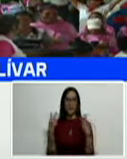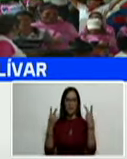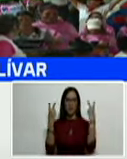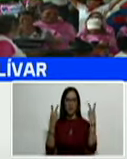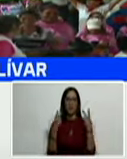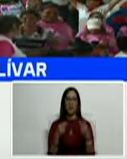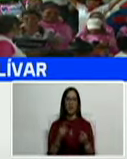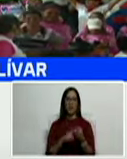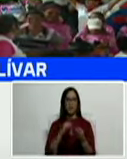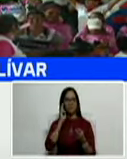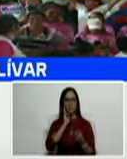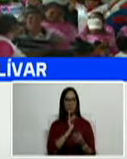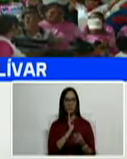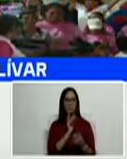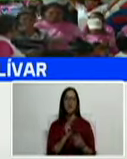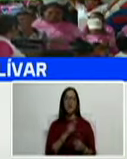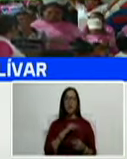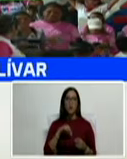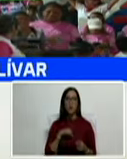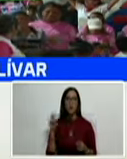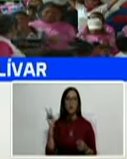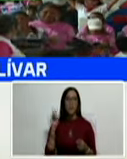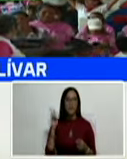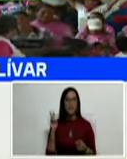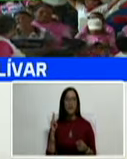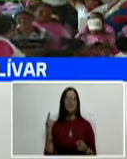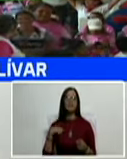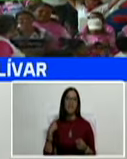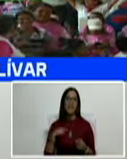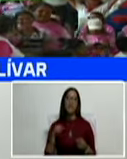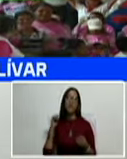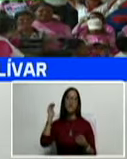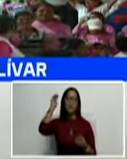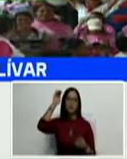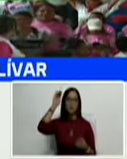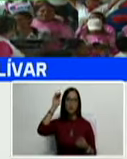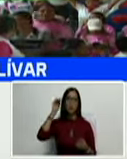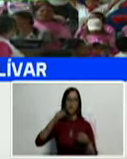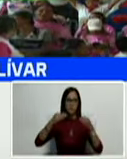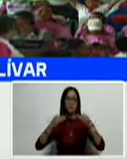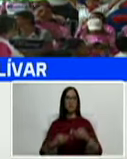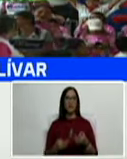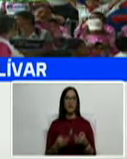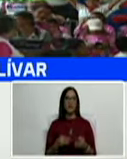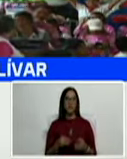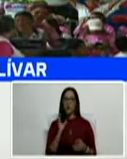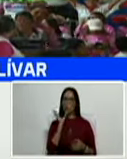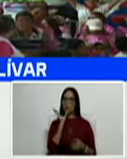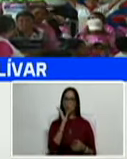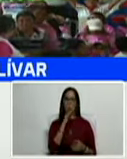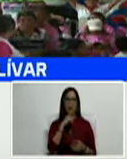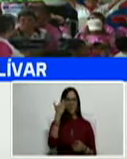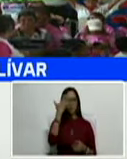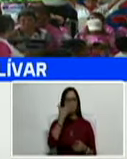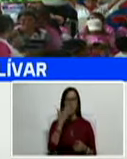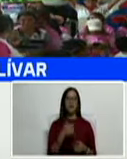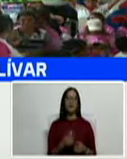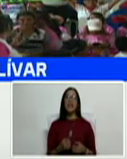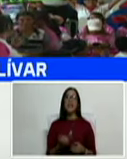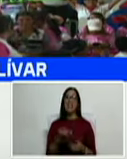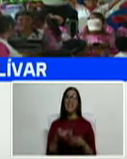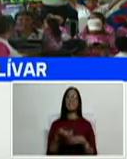Sáenz. Nosotros, Venezuela tiene garantizado futuro, presidente. No tenga la menor duda, en las